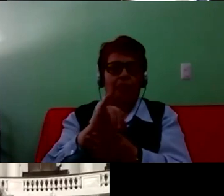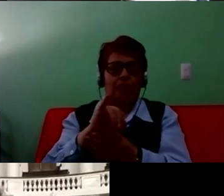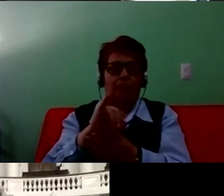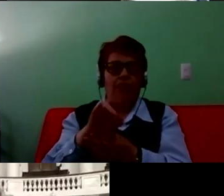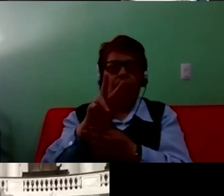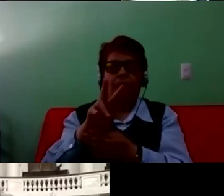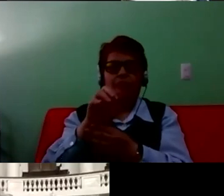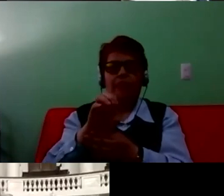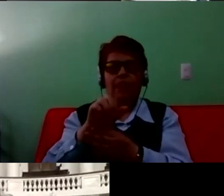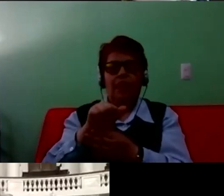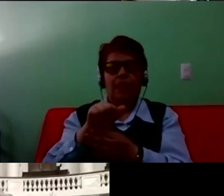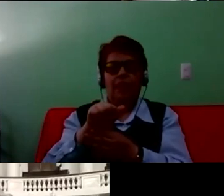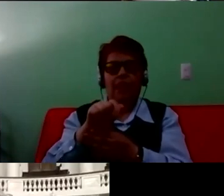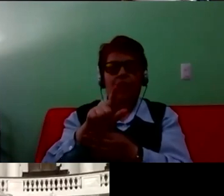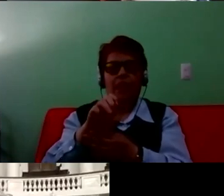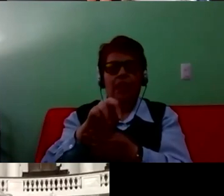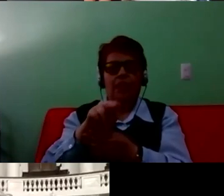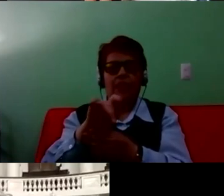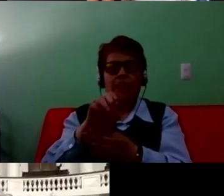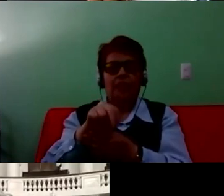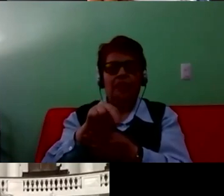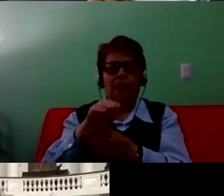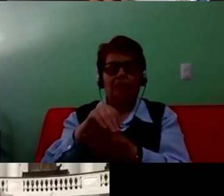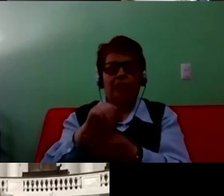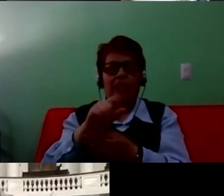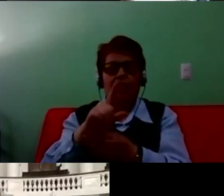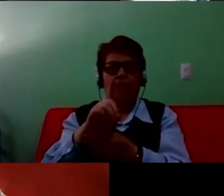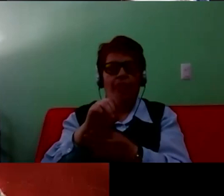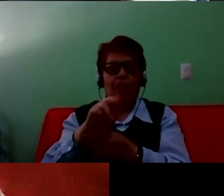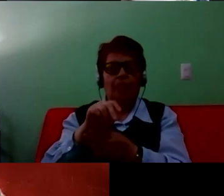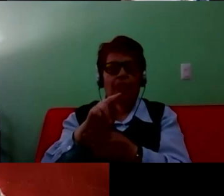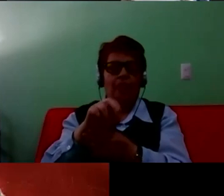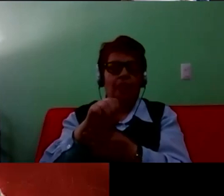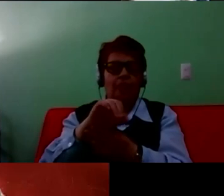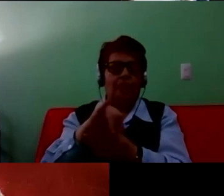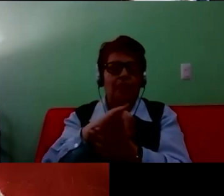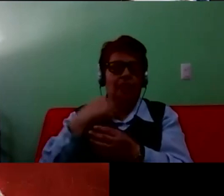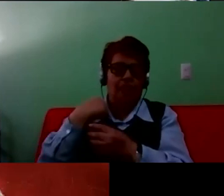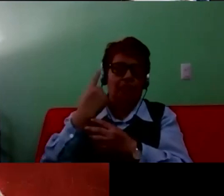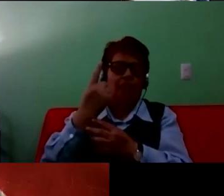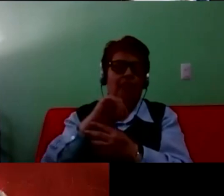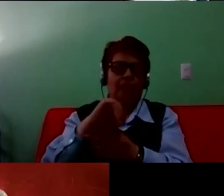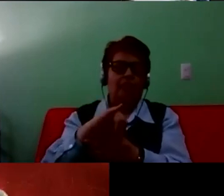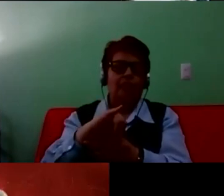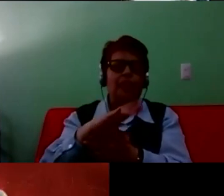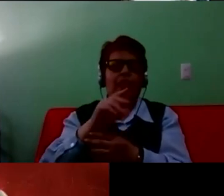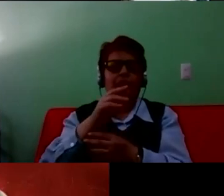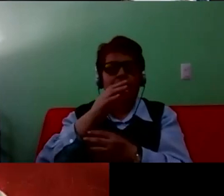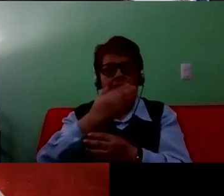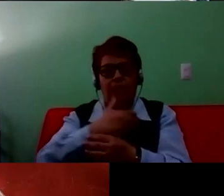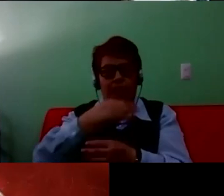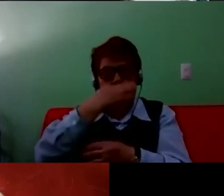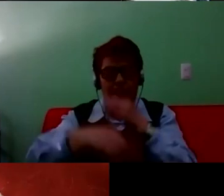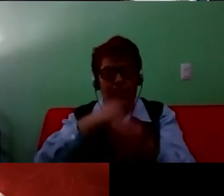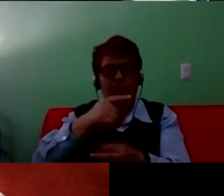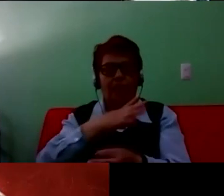Valentín Maldonado. Gracias, secretario. A favor, por favor. Muchas gracias. El de la voz a favor. Diputada, le informo que se